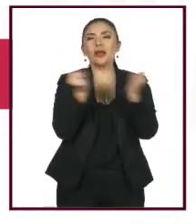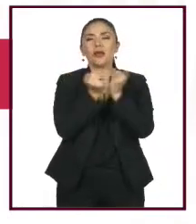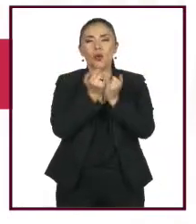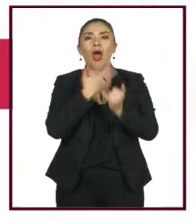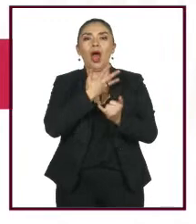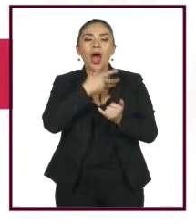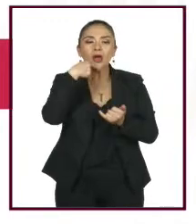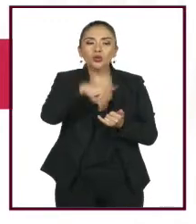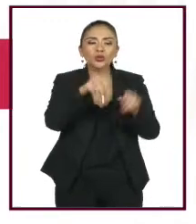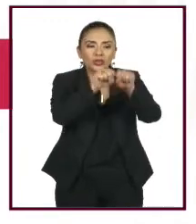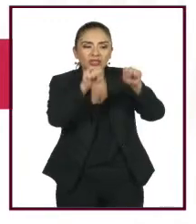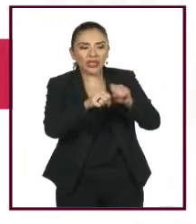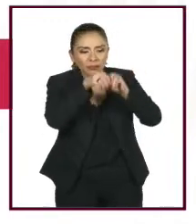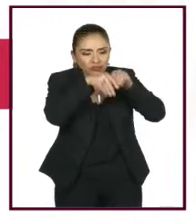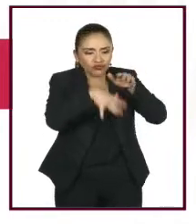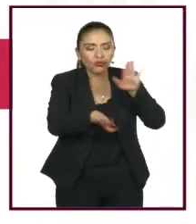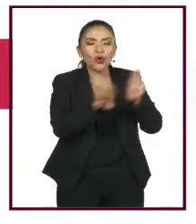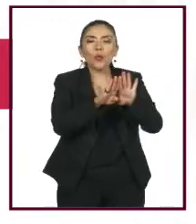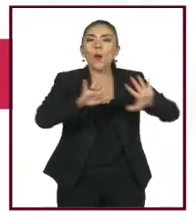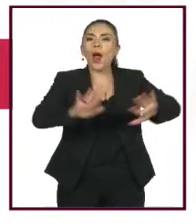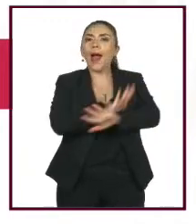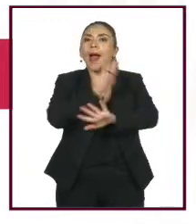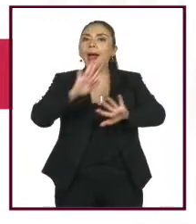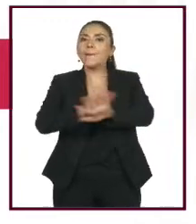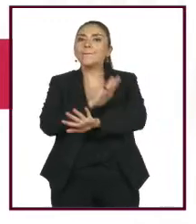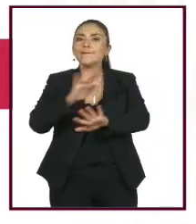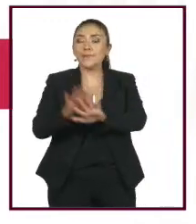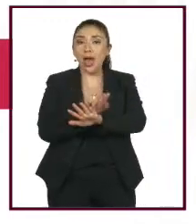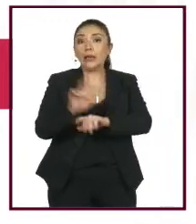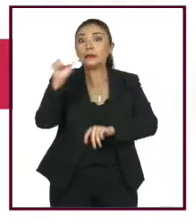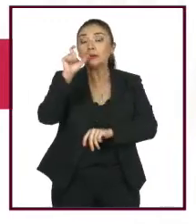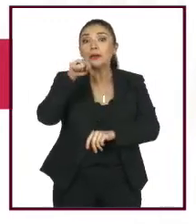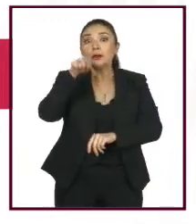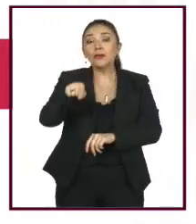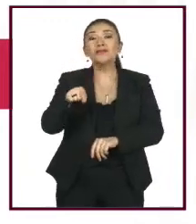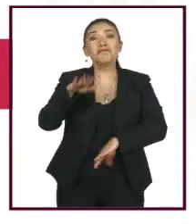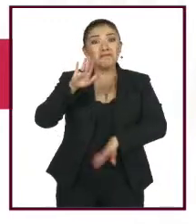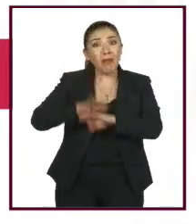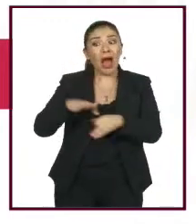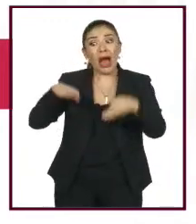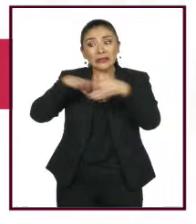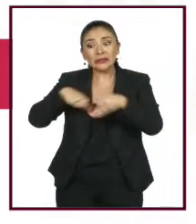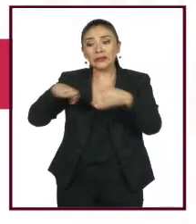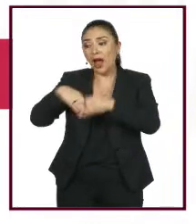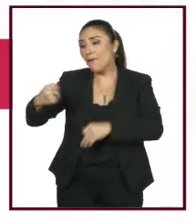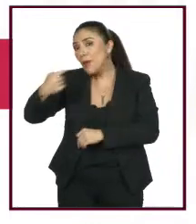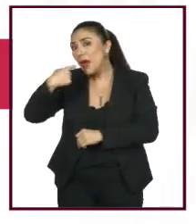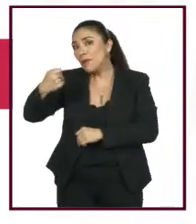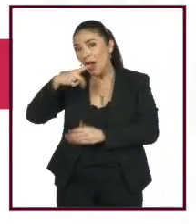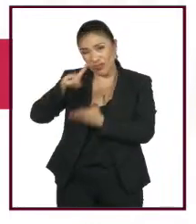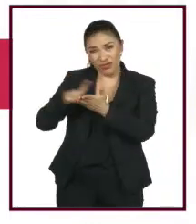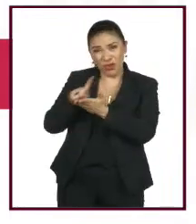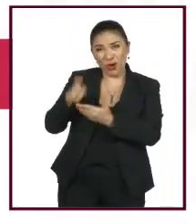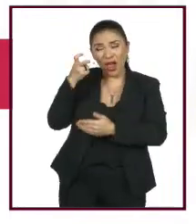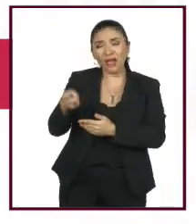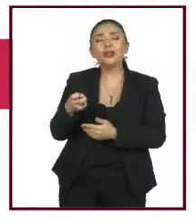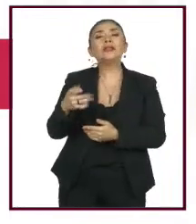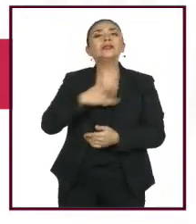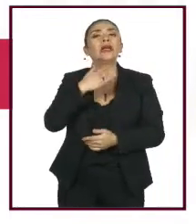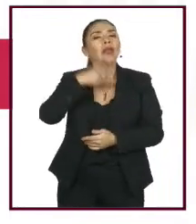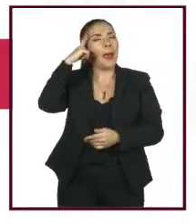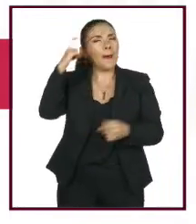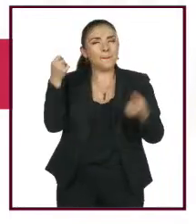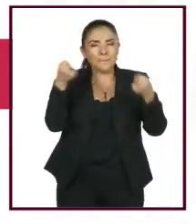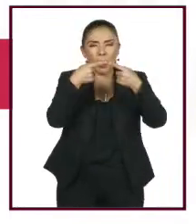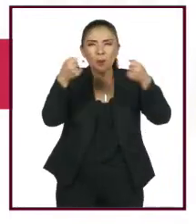modificación de estos sistemas de neurotransmisores, y al consumir de forma más continua este tipo de sustancias hace que estos neurotransmisores y